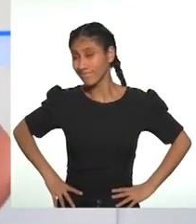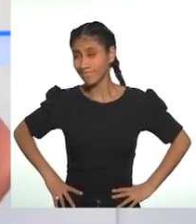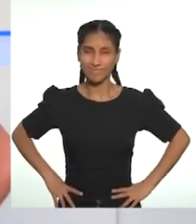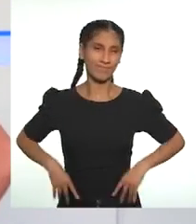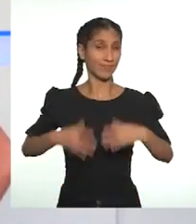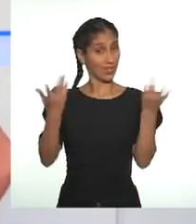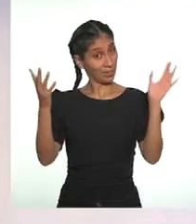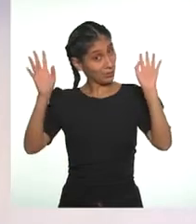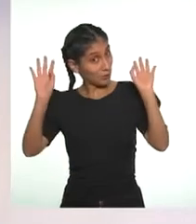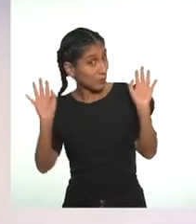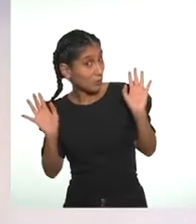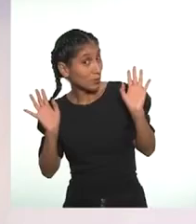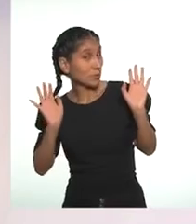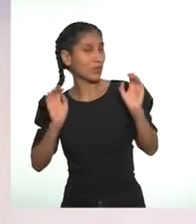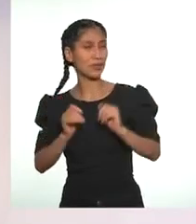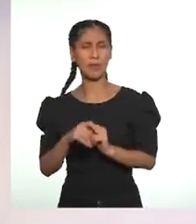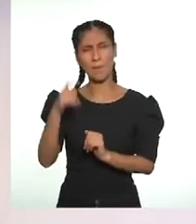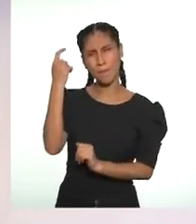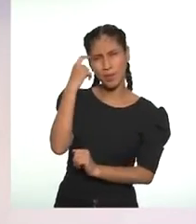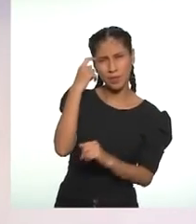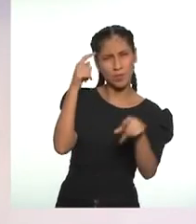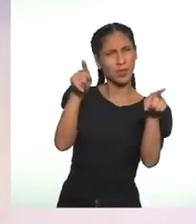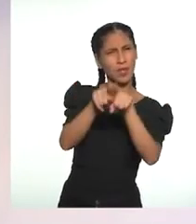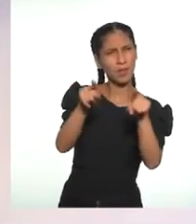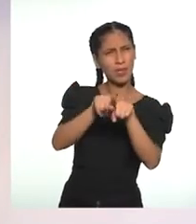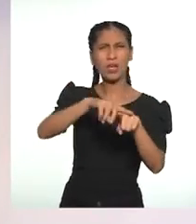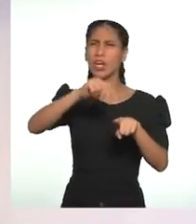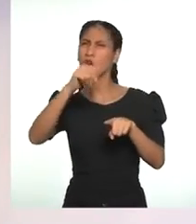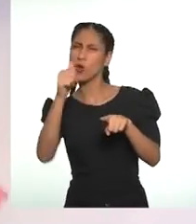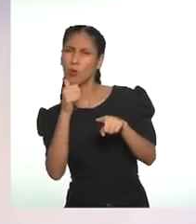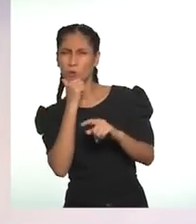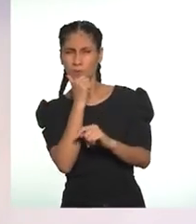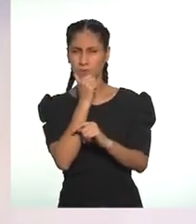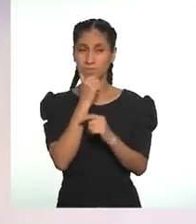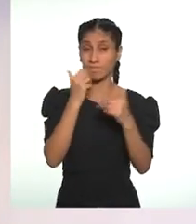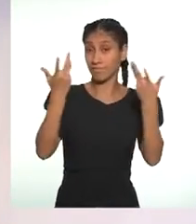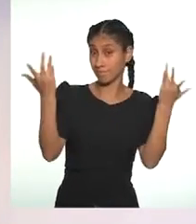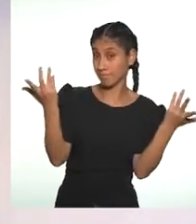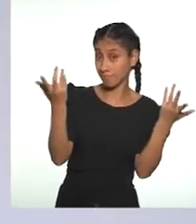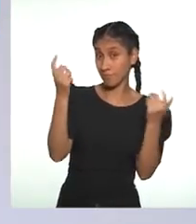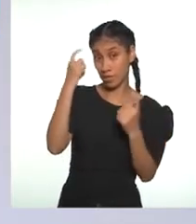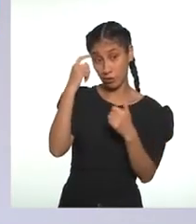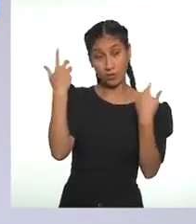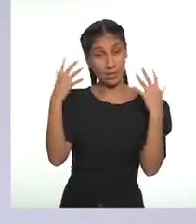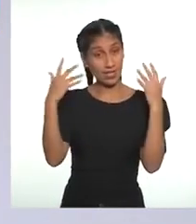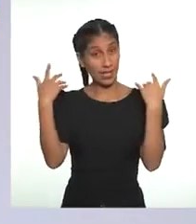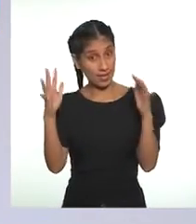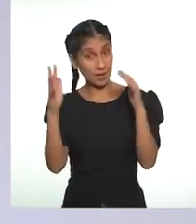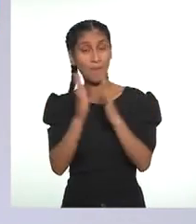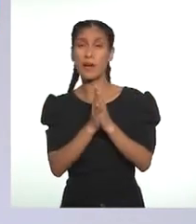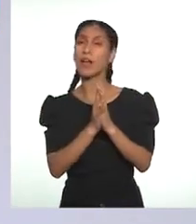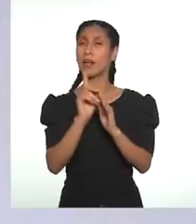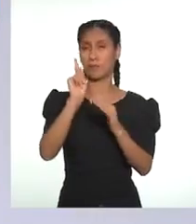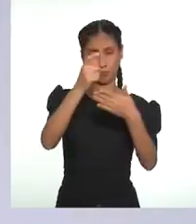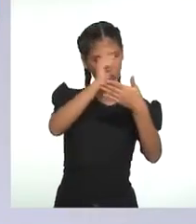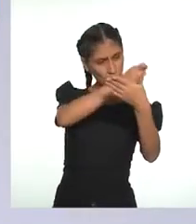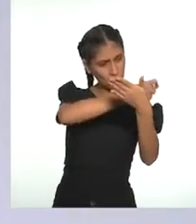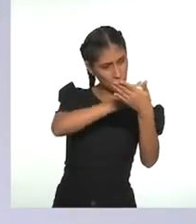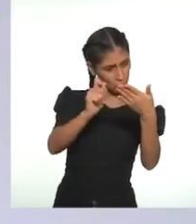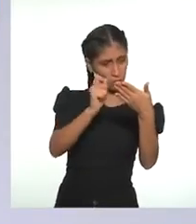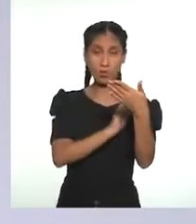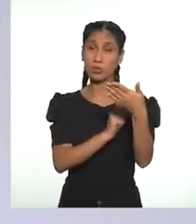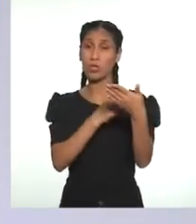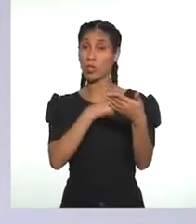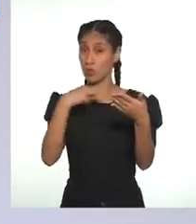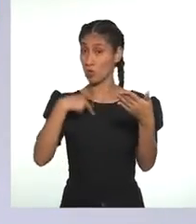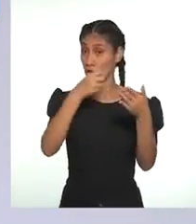ser. Es una posibilidad. Pensemos también en otras opciones. Creo que estamos listos para elaborar la